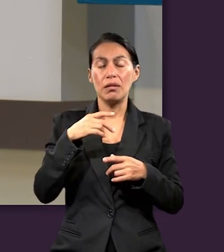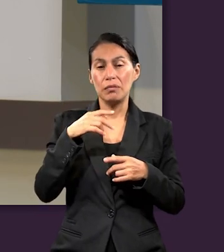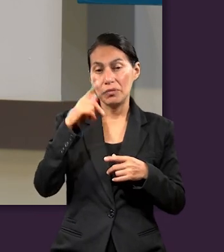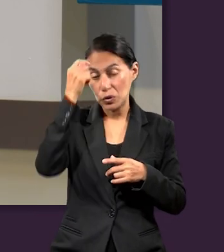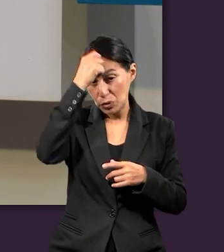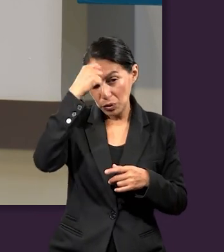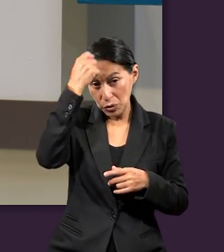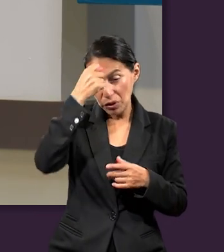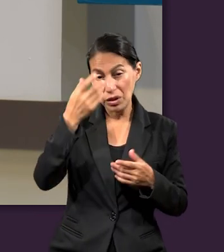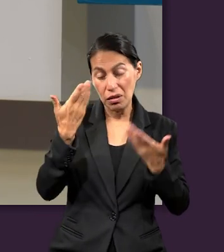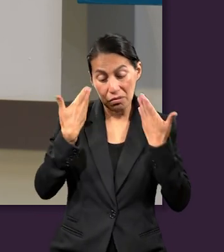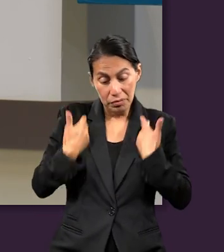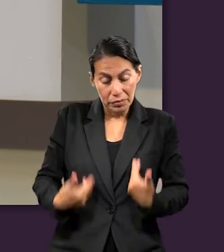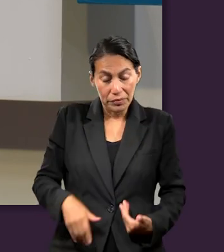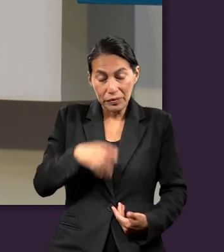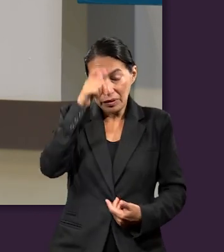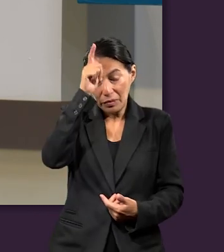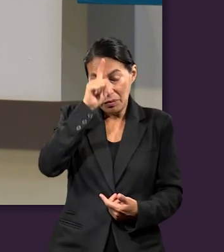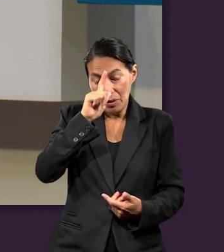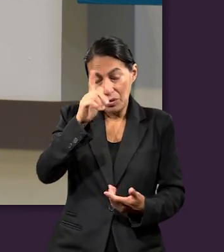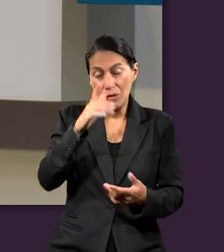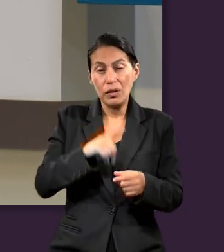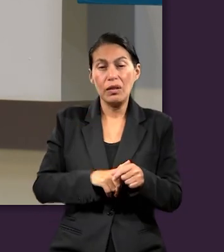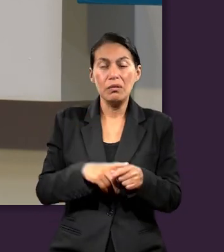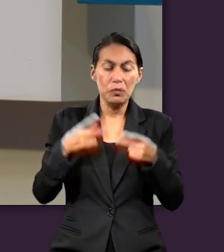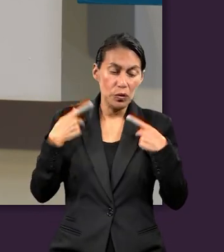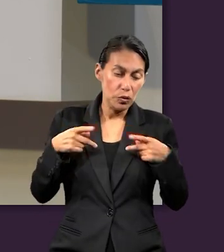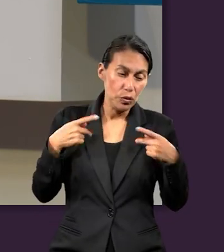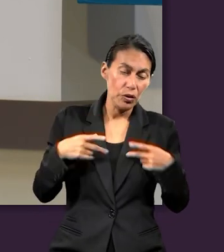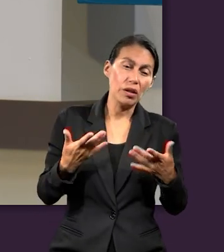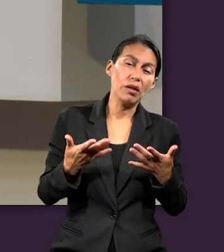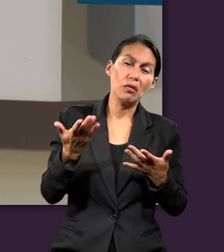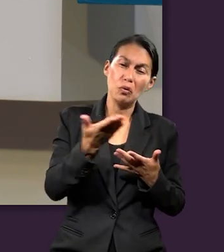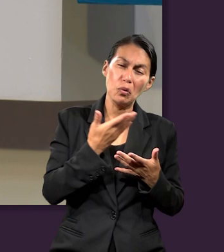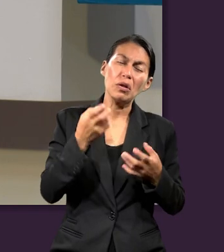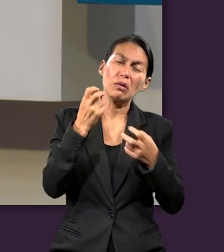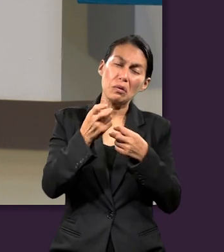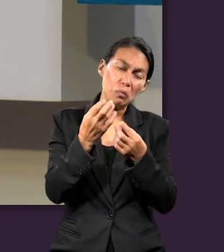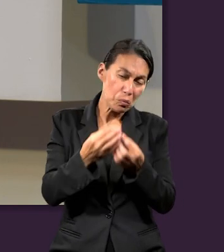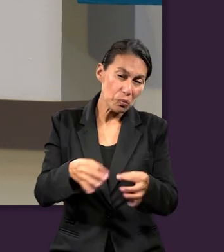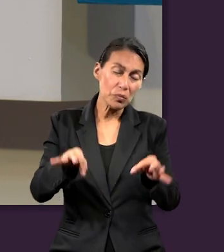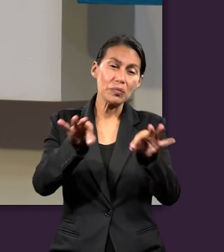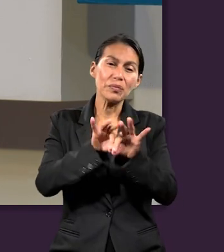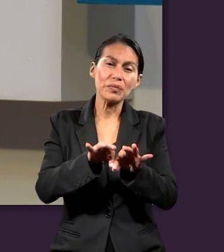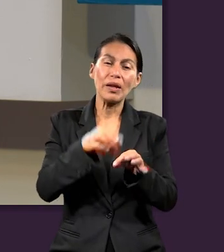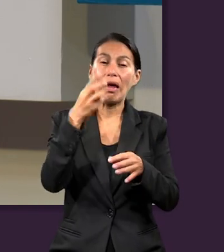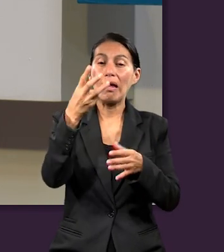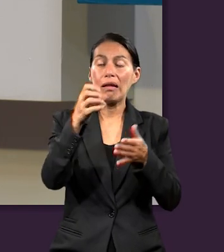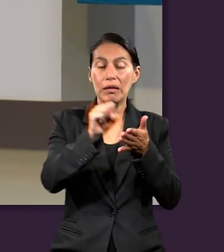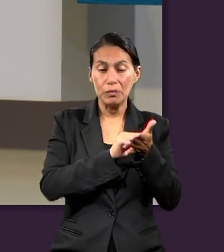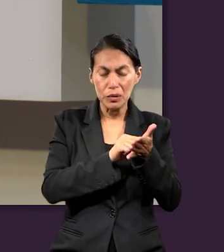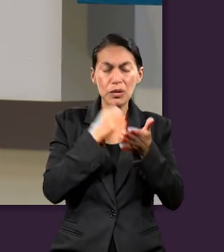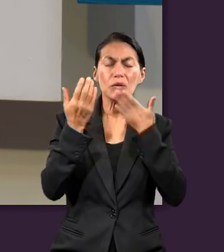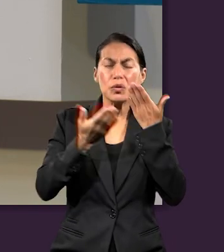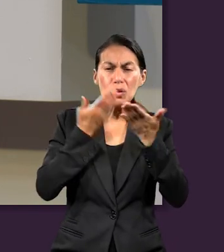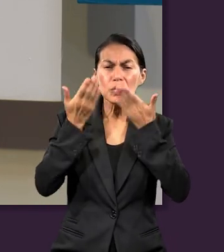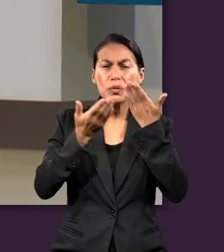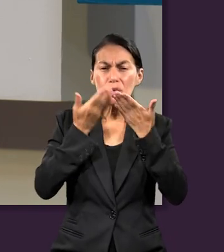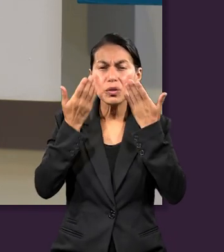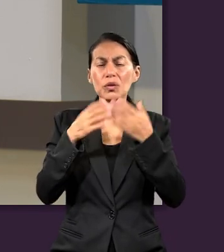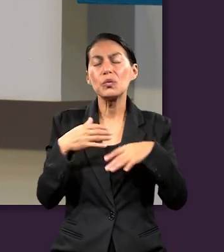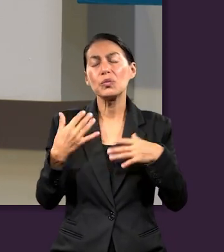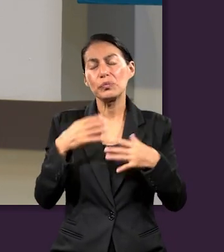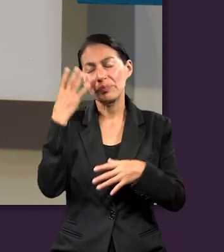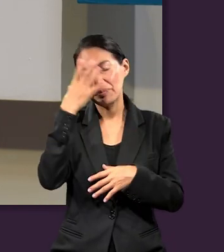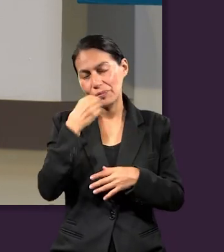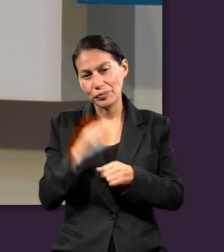con nuestra vida espiritual personal Así que realmente qué qué importante lo que hemos estado estudiando durante el trimestre